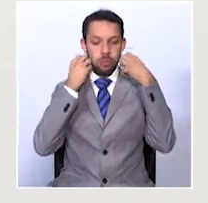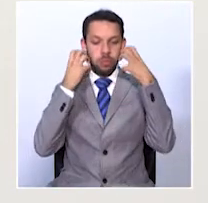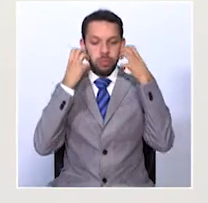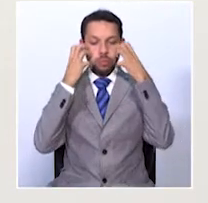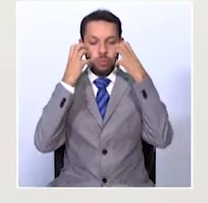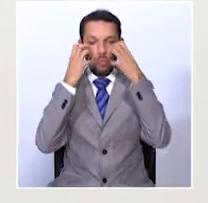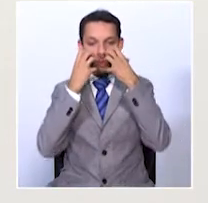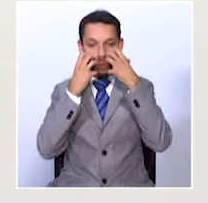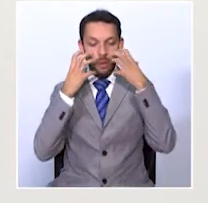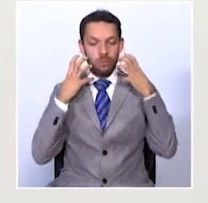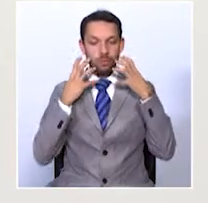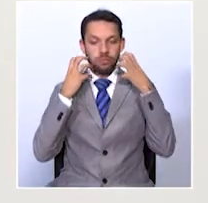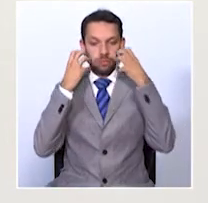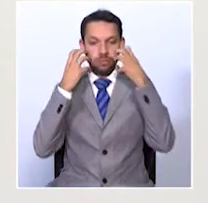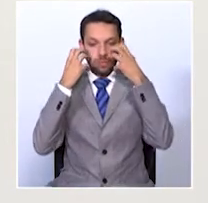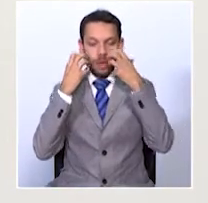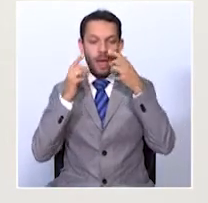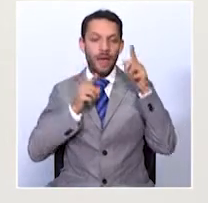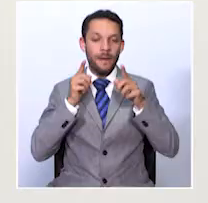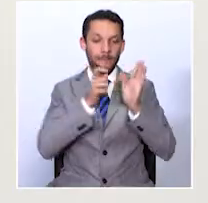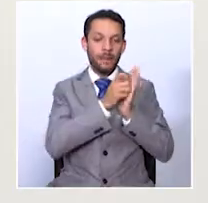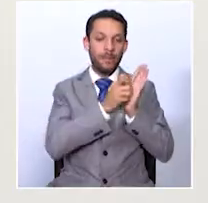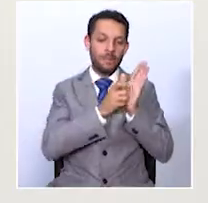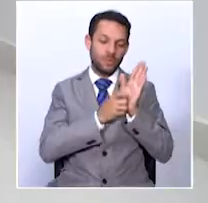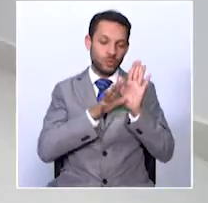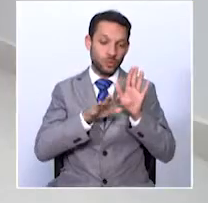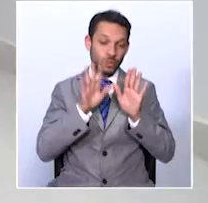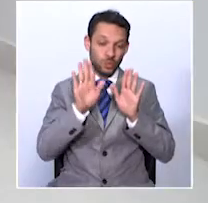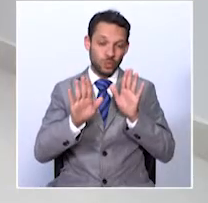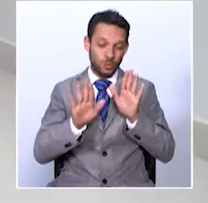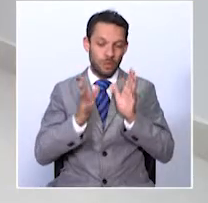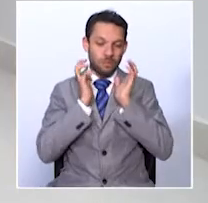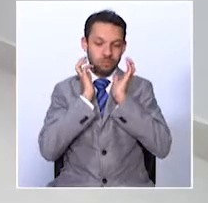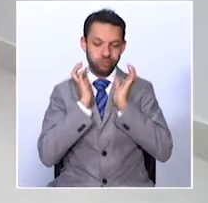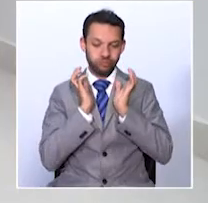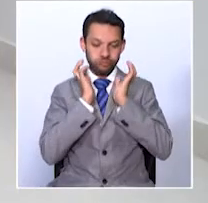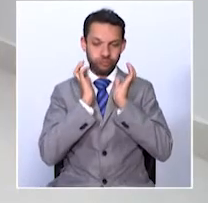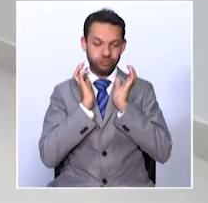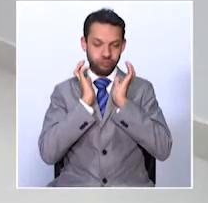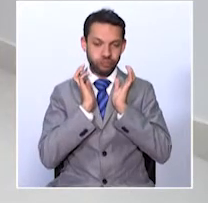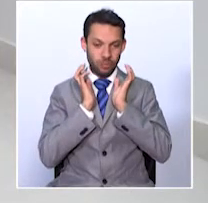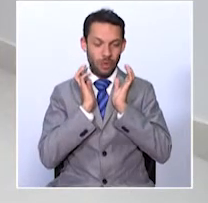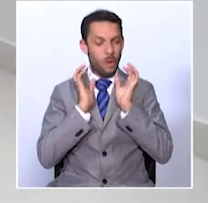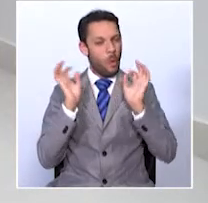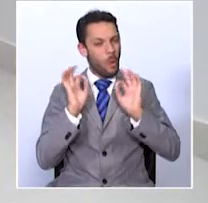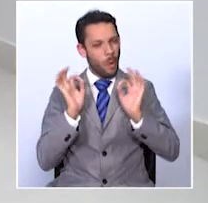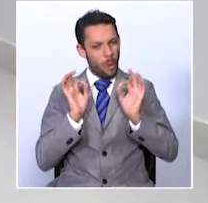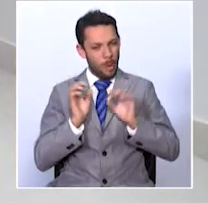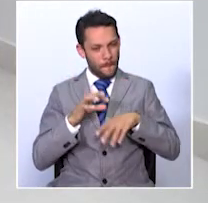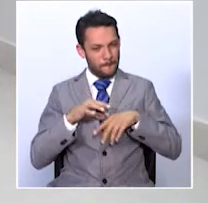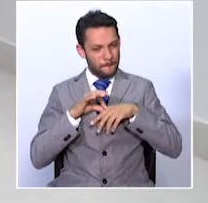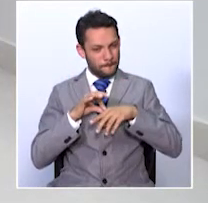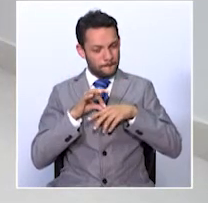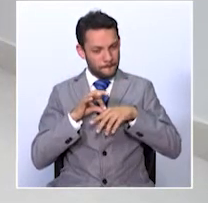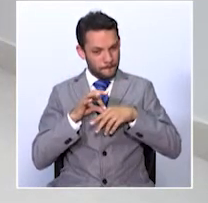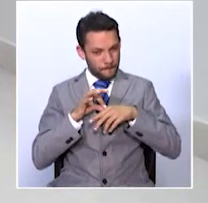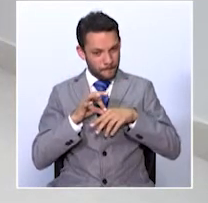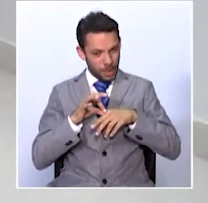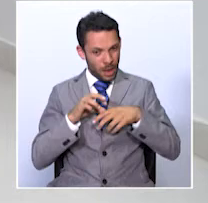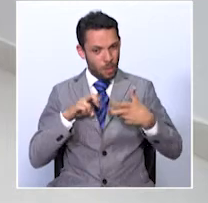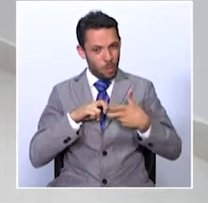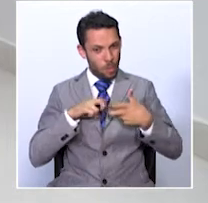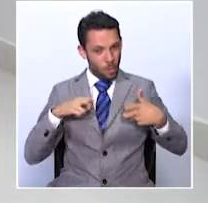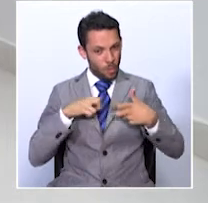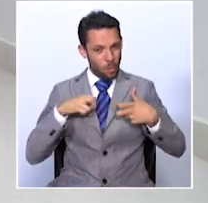un cuello que muchas veces llamamos una papada, que puede ser o por la piel y el músculo que nos sostiene